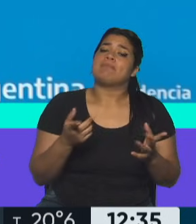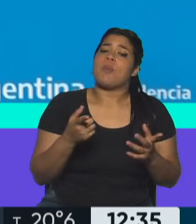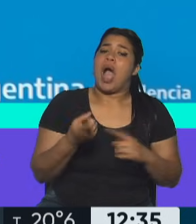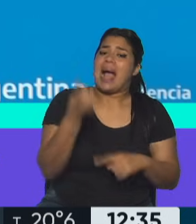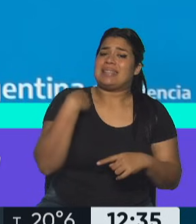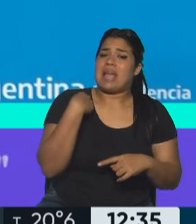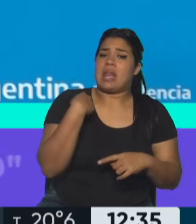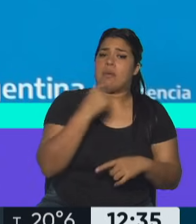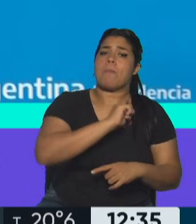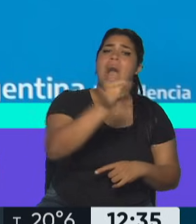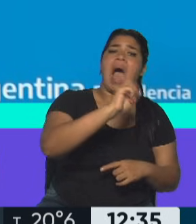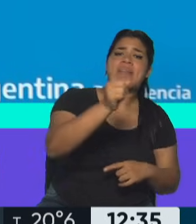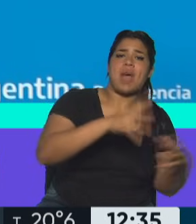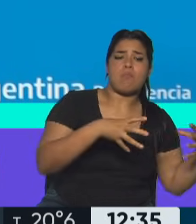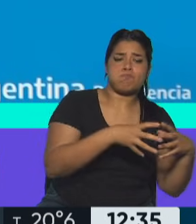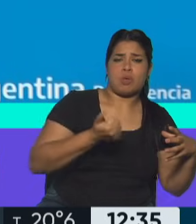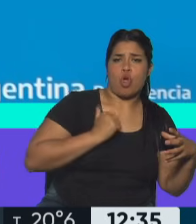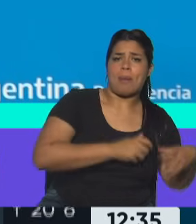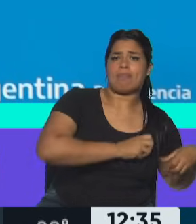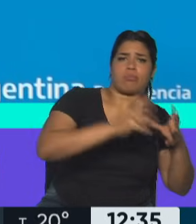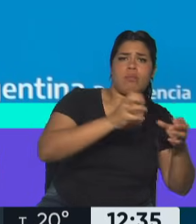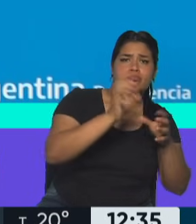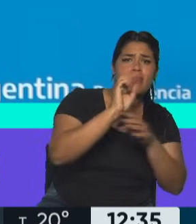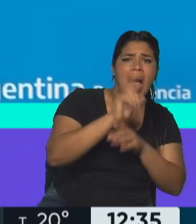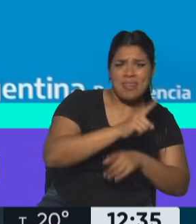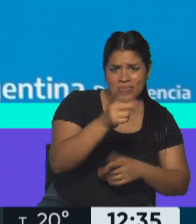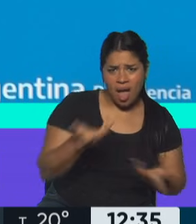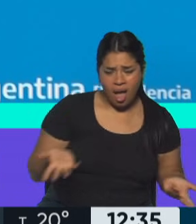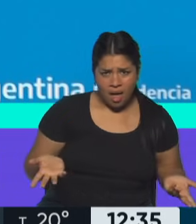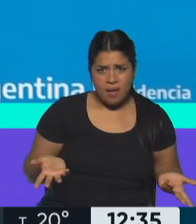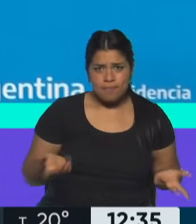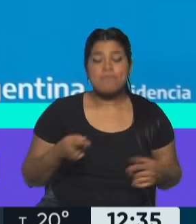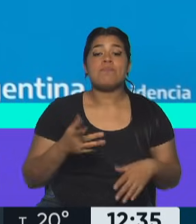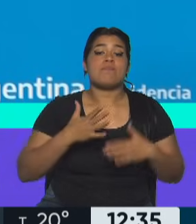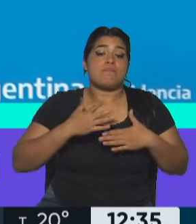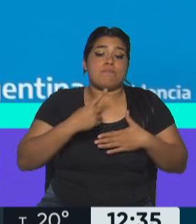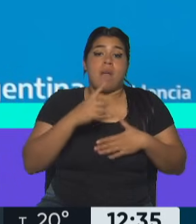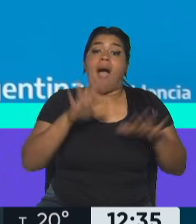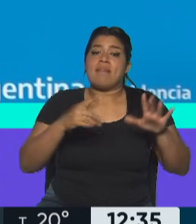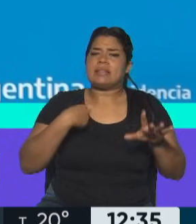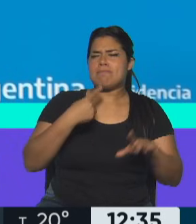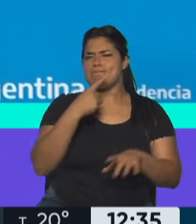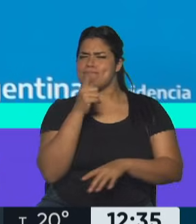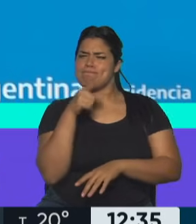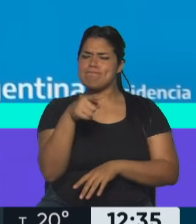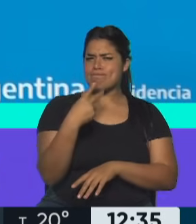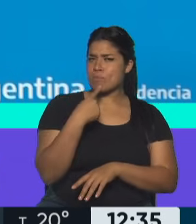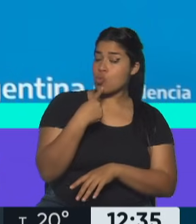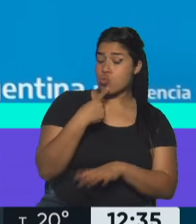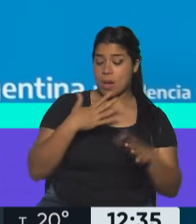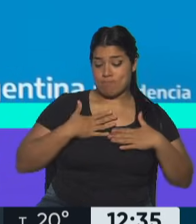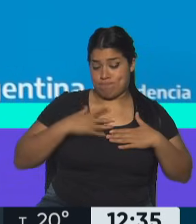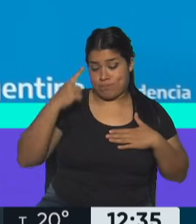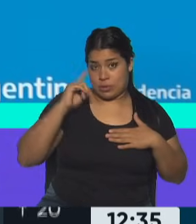zona de la Patagonia, y también desde alguna postura dubitativa, por lo menos desde mi punto de vista, por parte del Poder Ejecutivo en